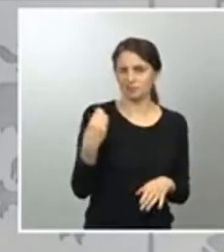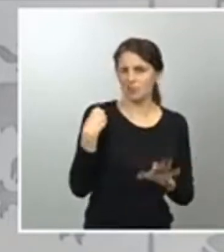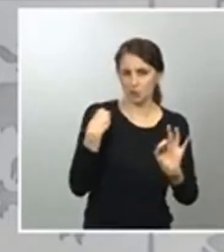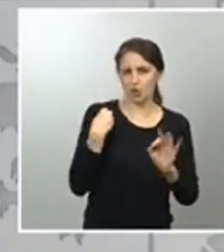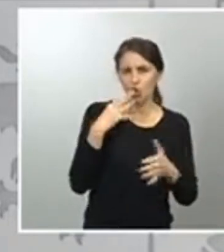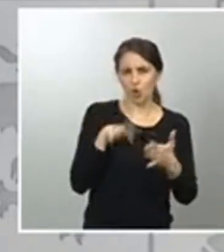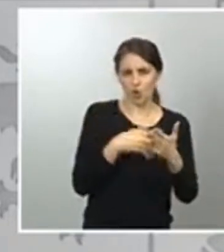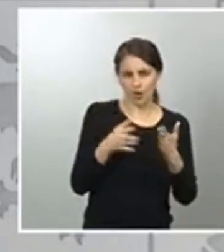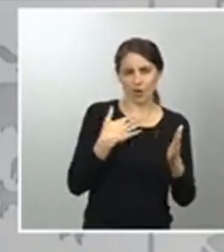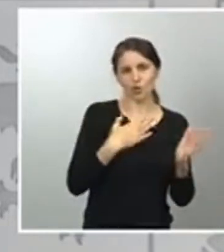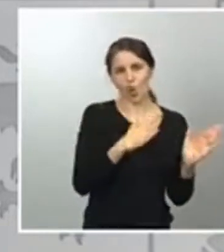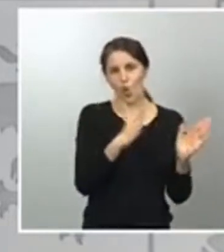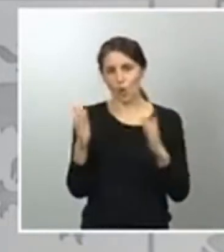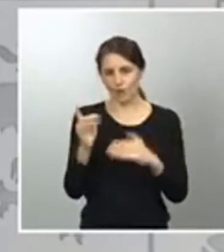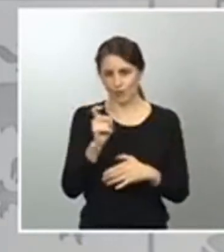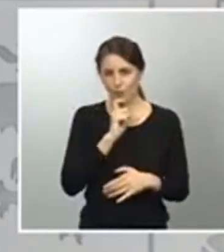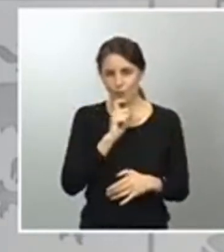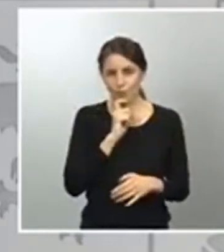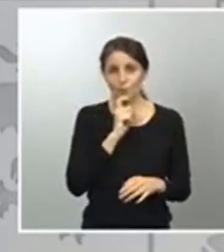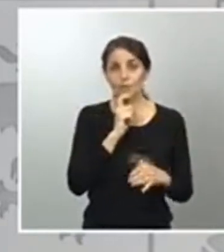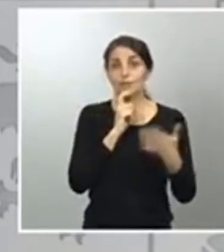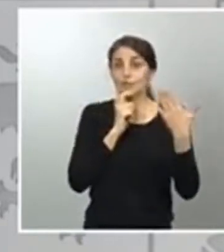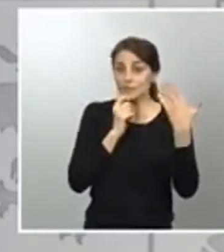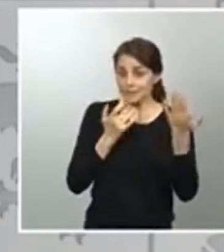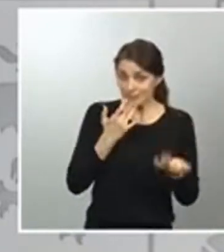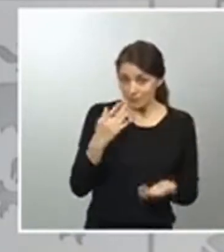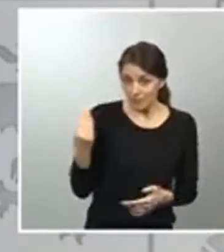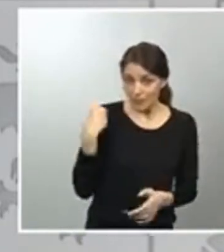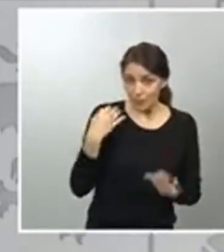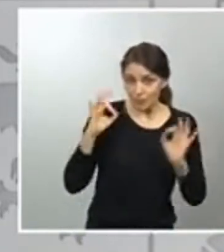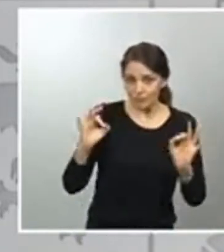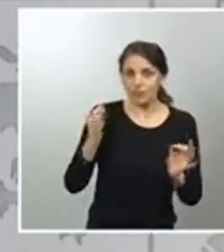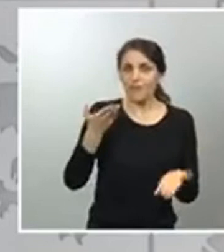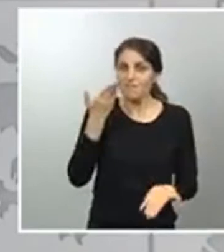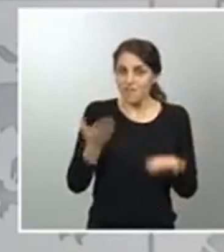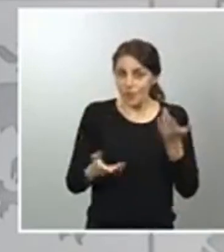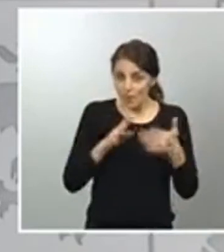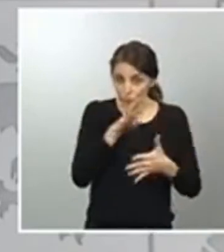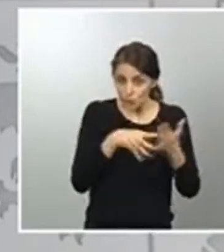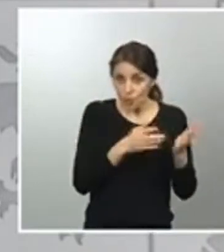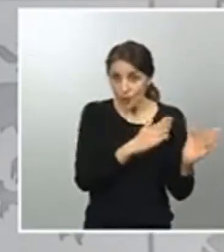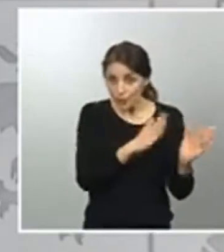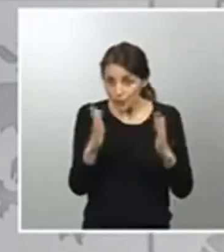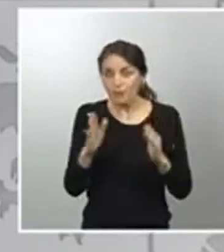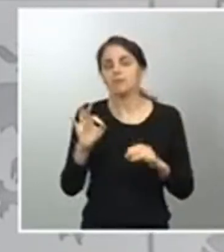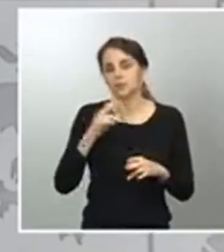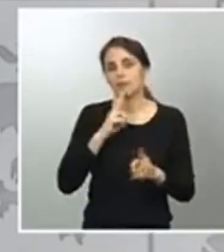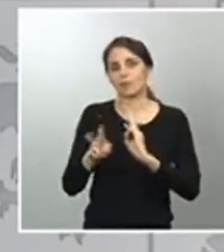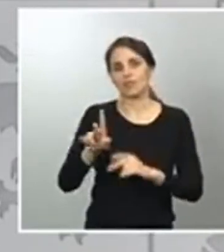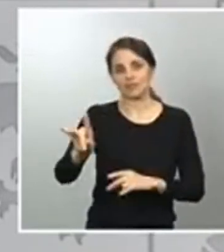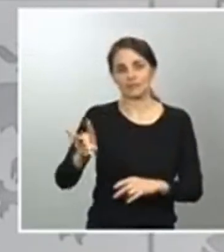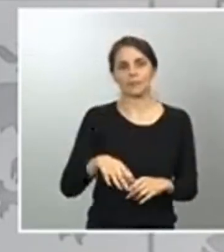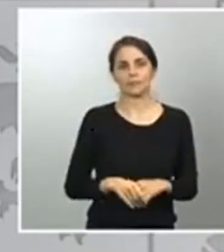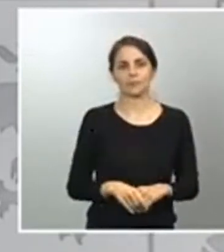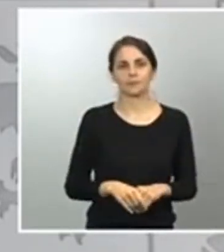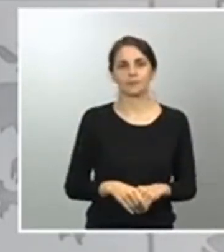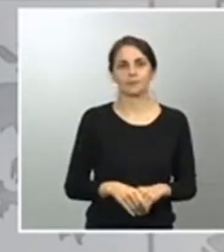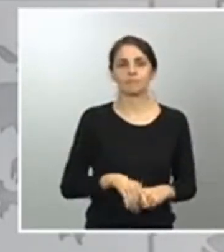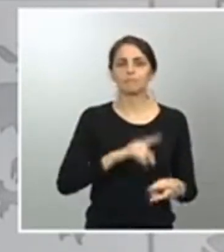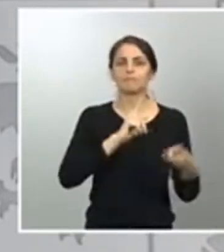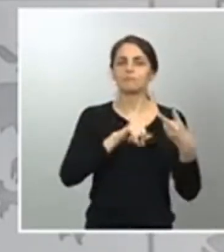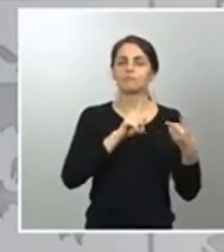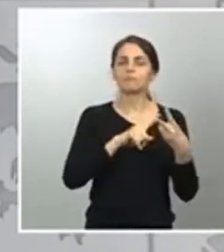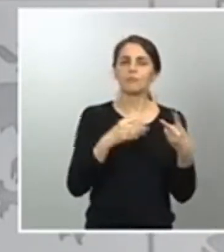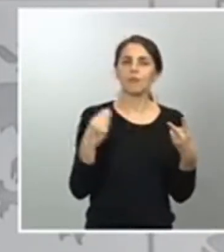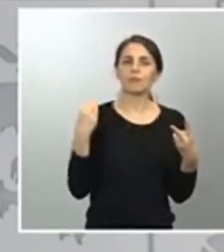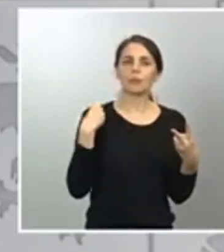si la pregunta es si estamos valorando y lo estamos estudiando, la respuesta es que sí. Y en relación con la segunda de las preguntas, efectivamente